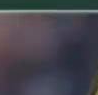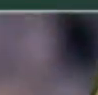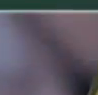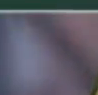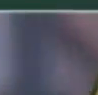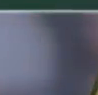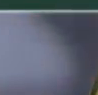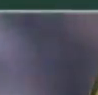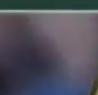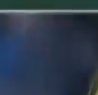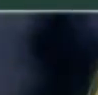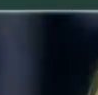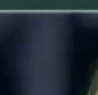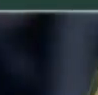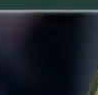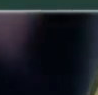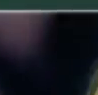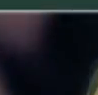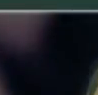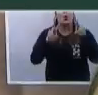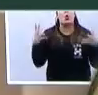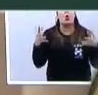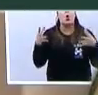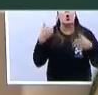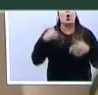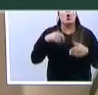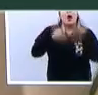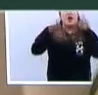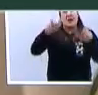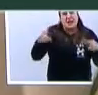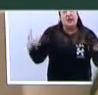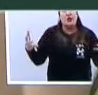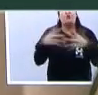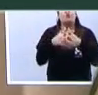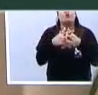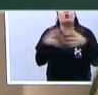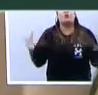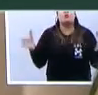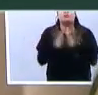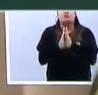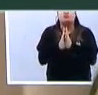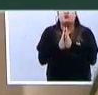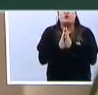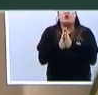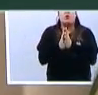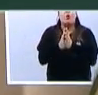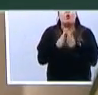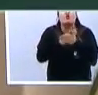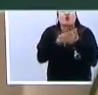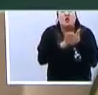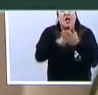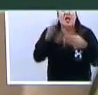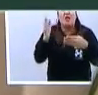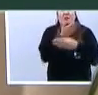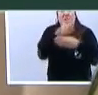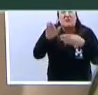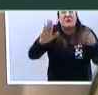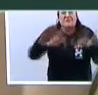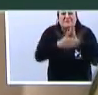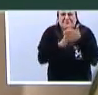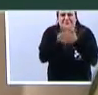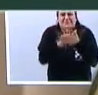los vomita Dios. En este momento no hay lugar para gente tibia.